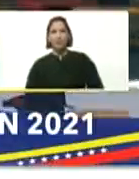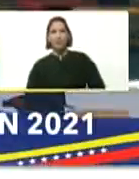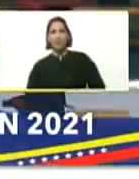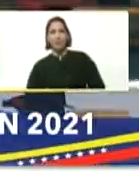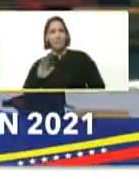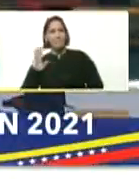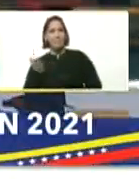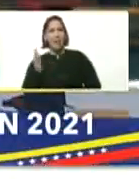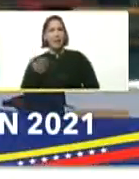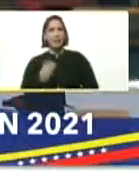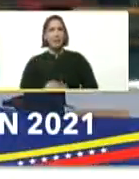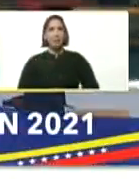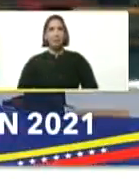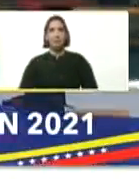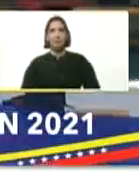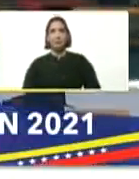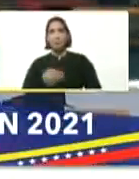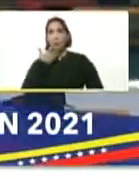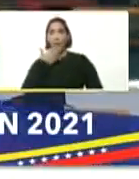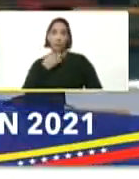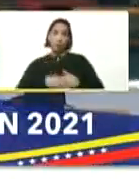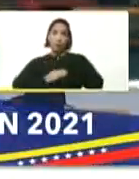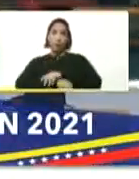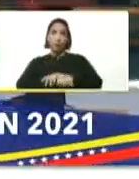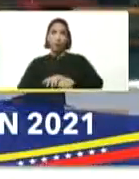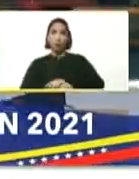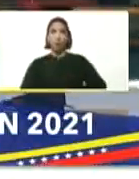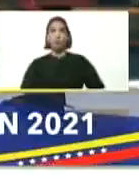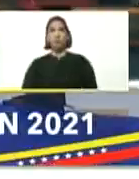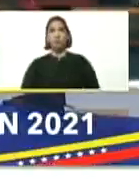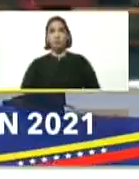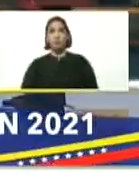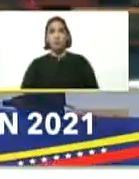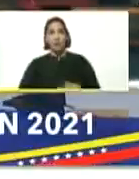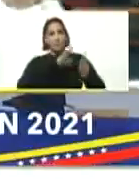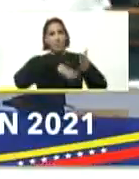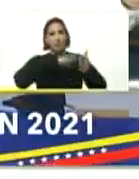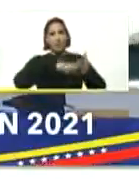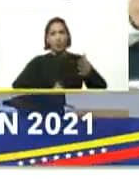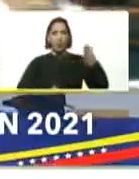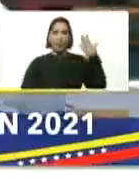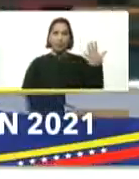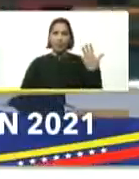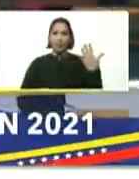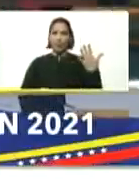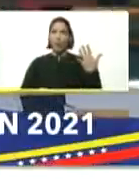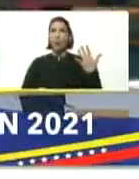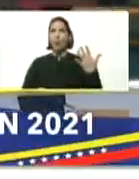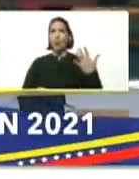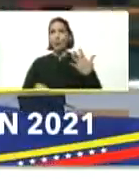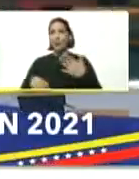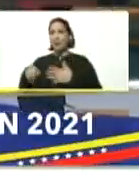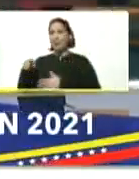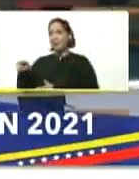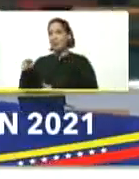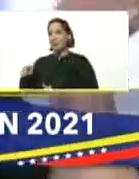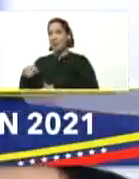paliza, compadre. Si fuera fútbol, sería Barcelona 5, Real Madrid 1.